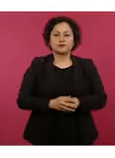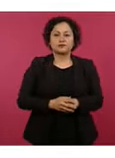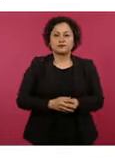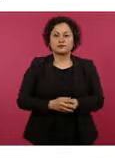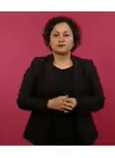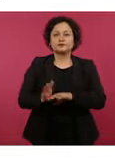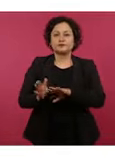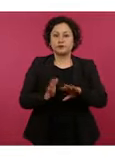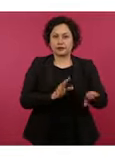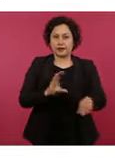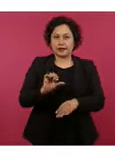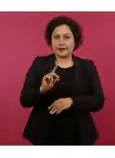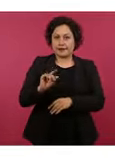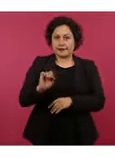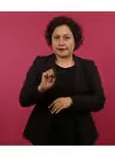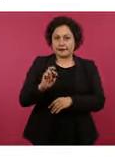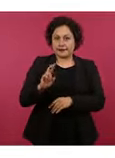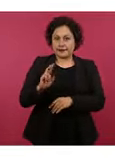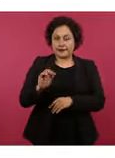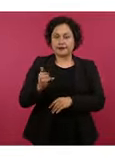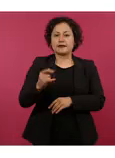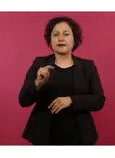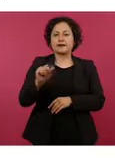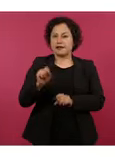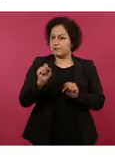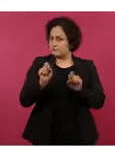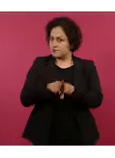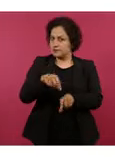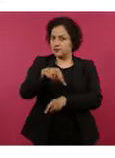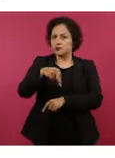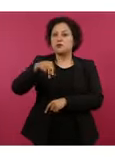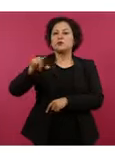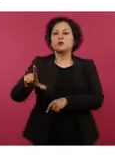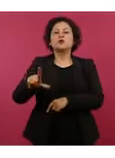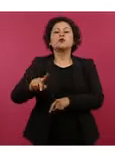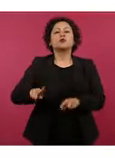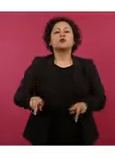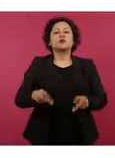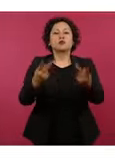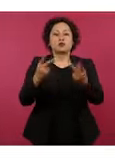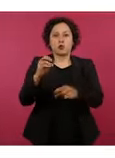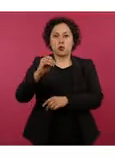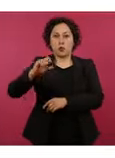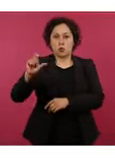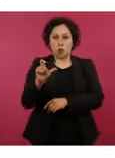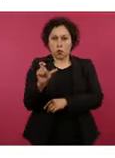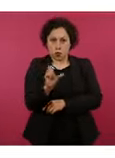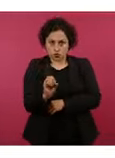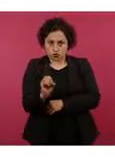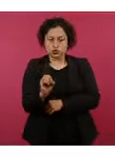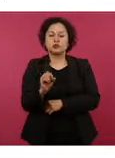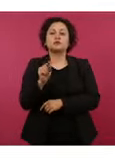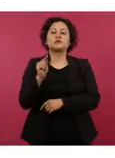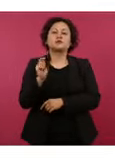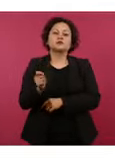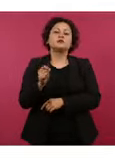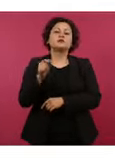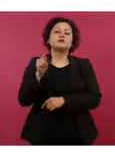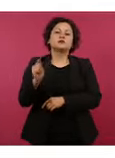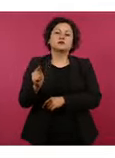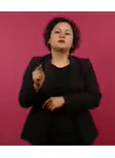En Cadereyta, también allá en el estado de Nuevo León, nos encontramos con Oxxo Gas con el litro de premium